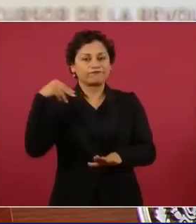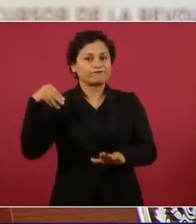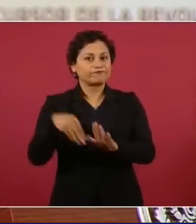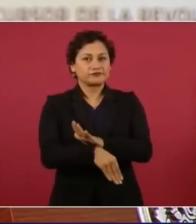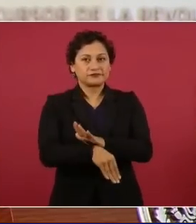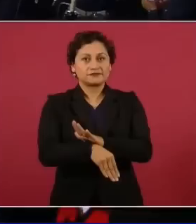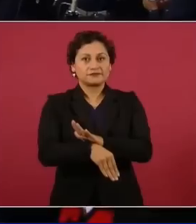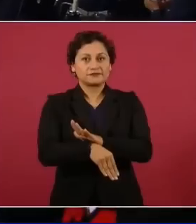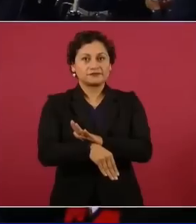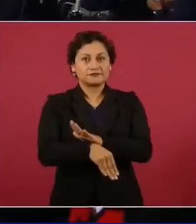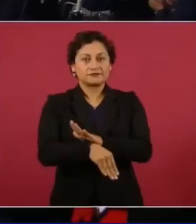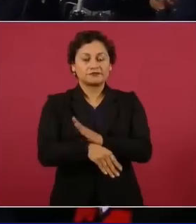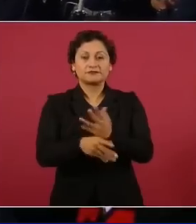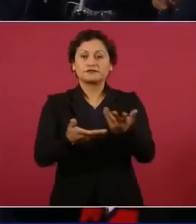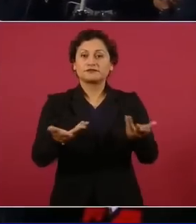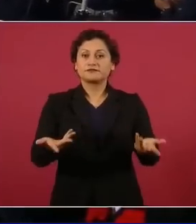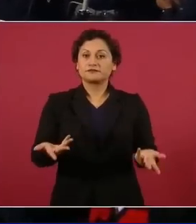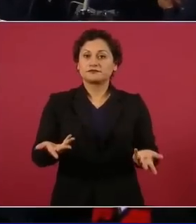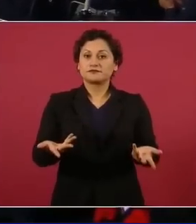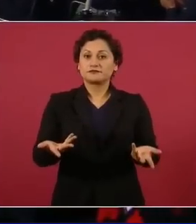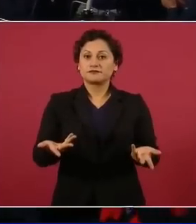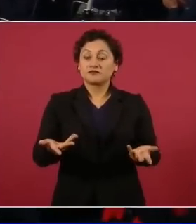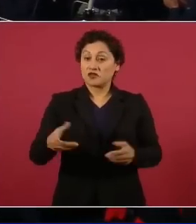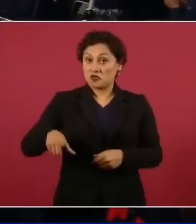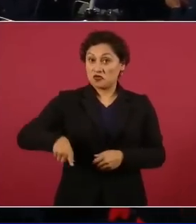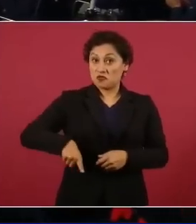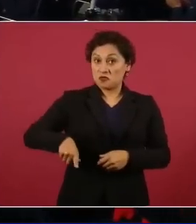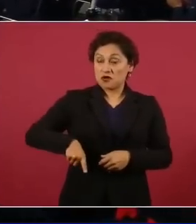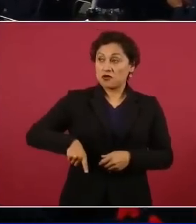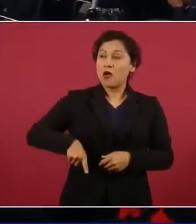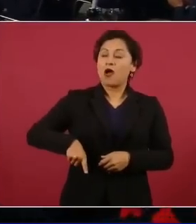y las rescata el gobierno.